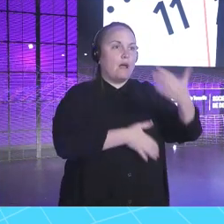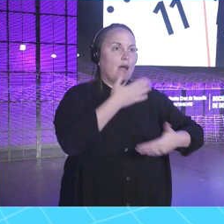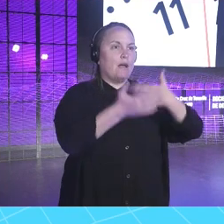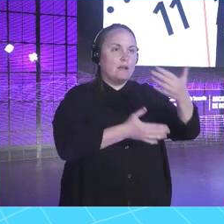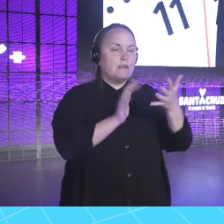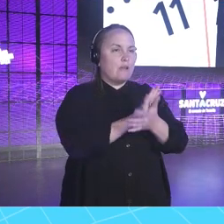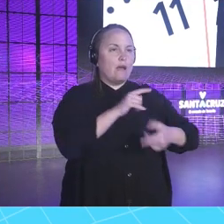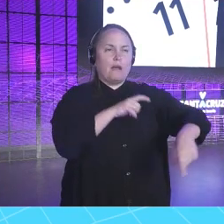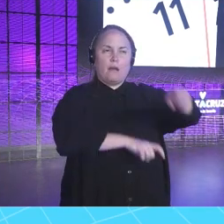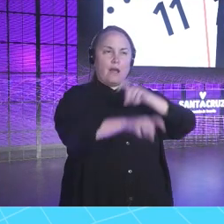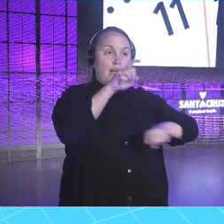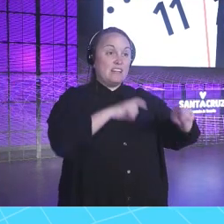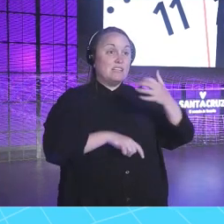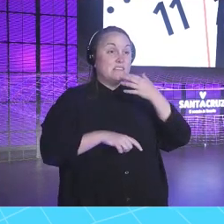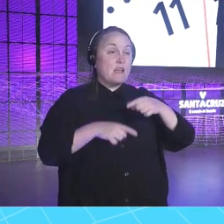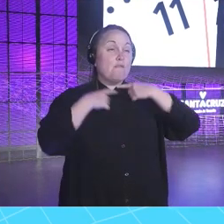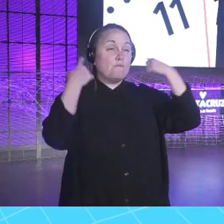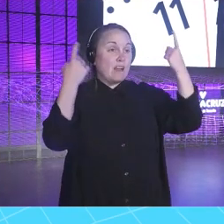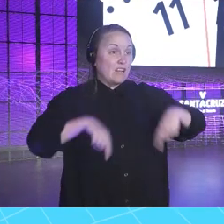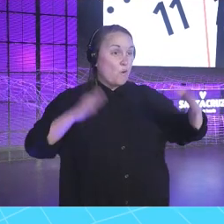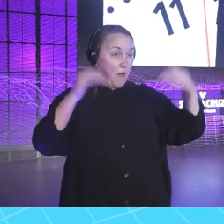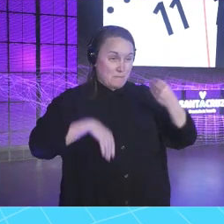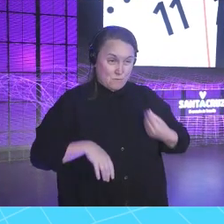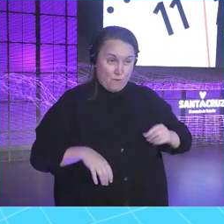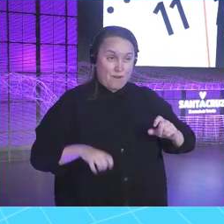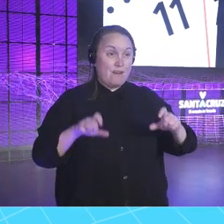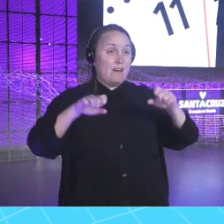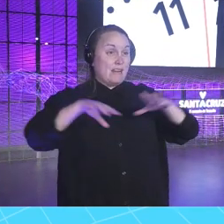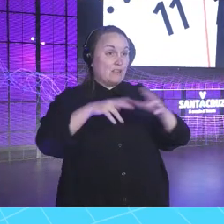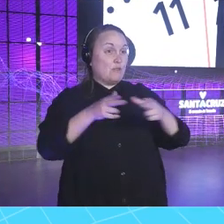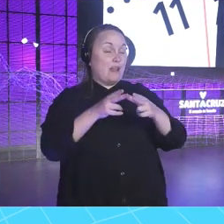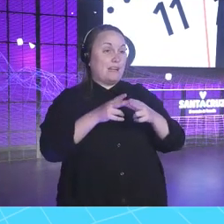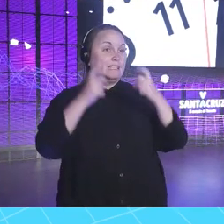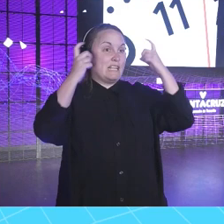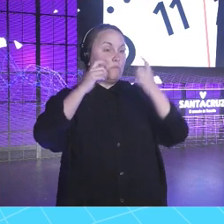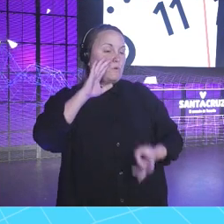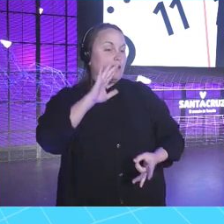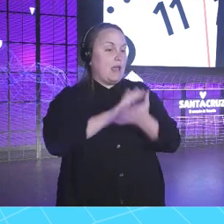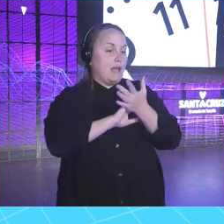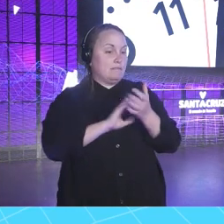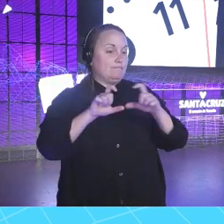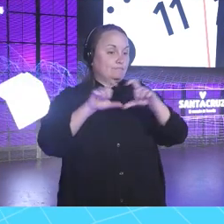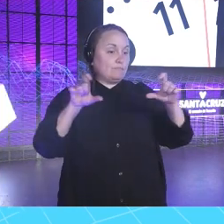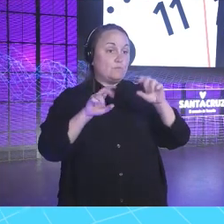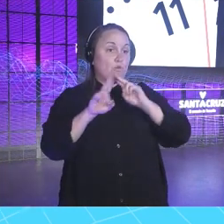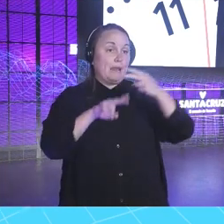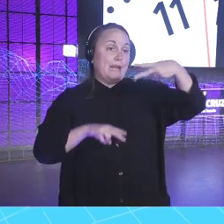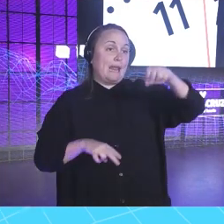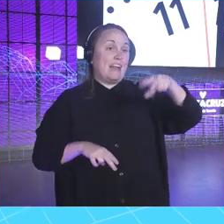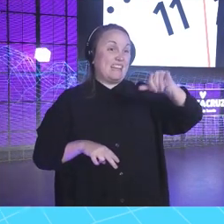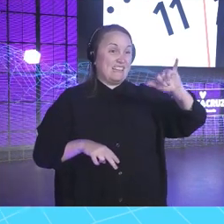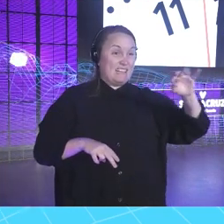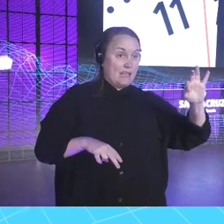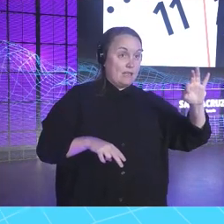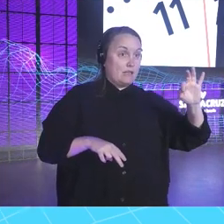volvemos a un fracaso si no hubiéramos fracasado cuando intentamos montar una red social que se llamó gana nitie no habríamos empezado hoy día Foster y todo